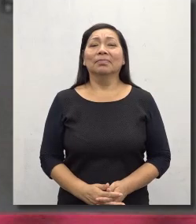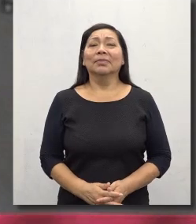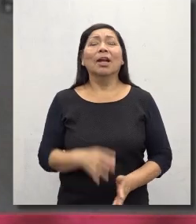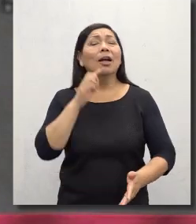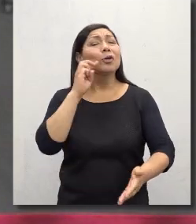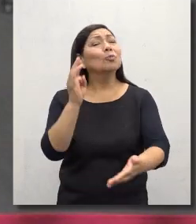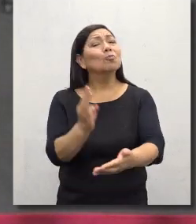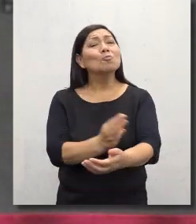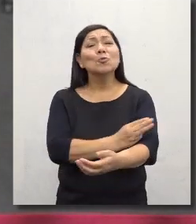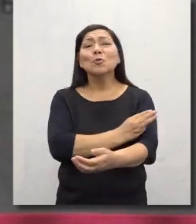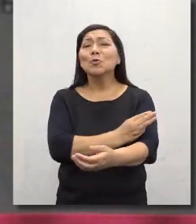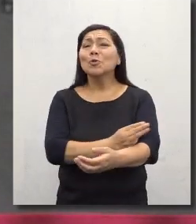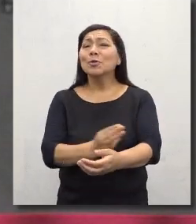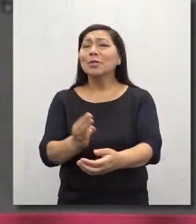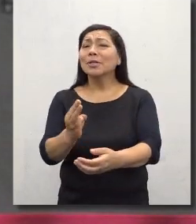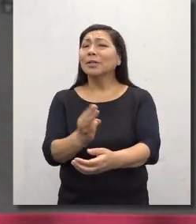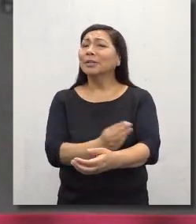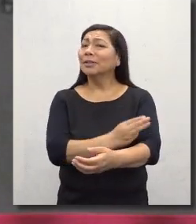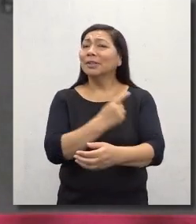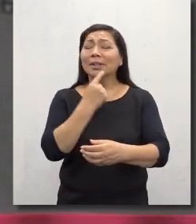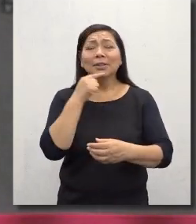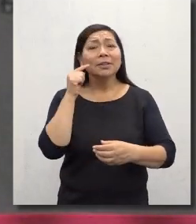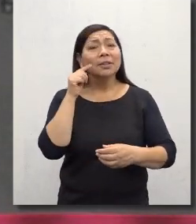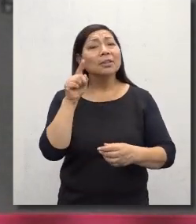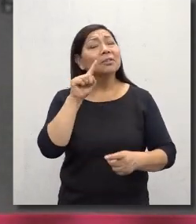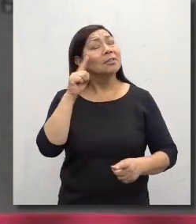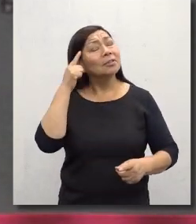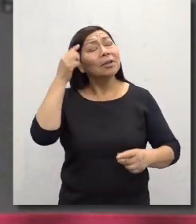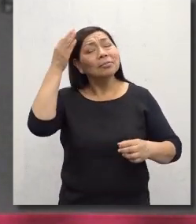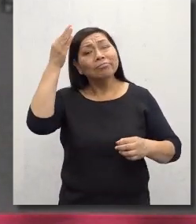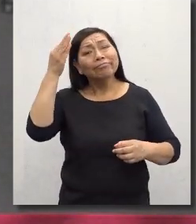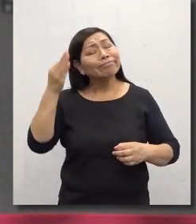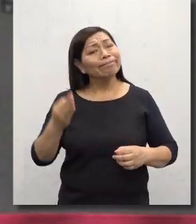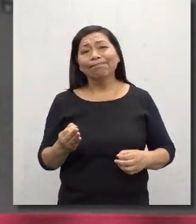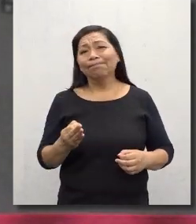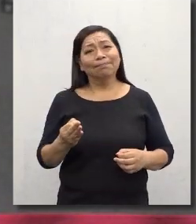Si no creyera en la balanza,